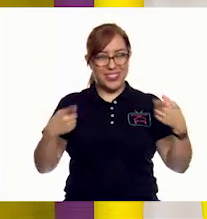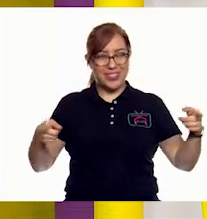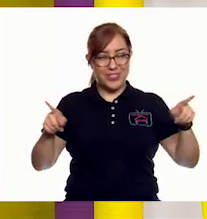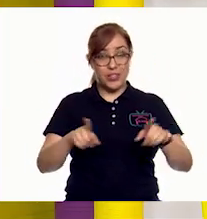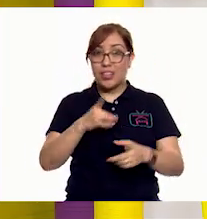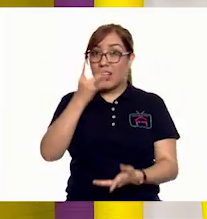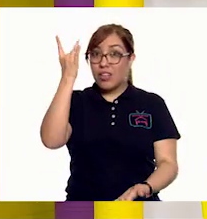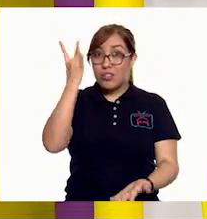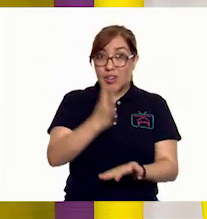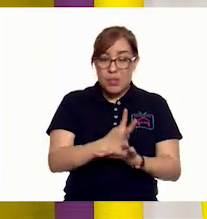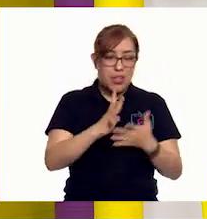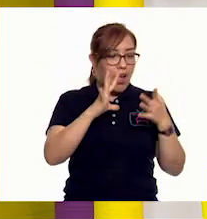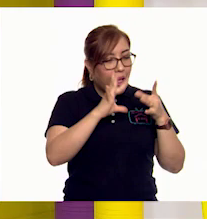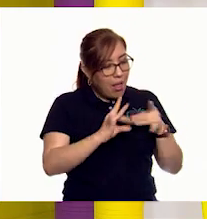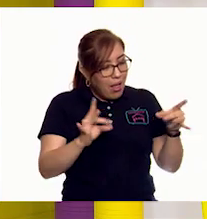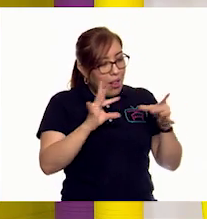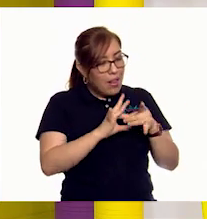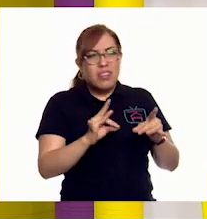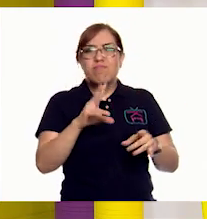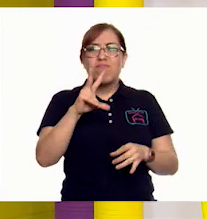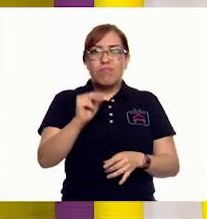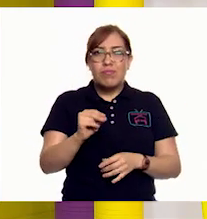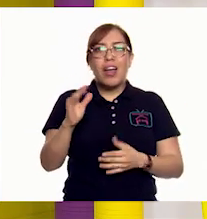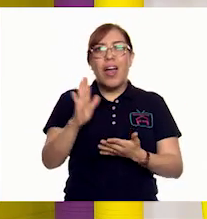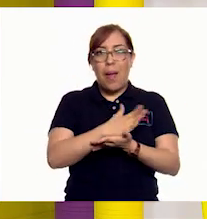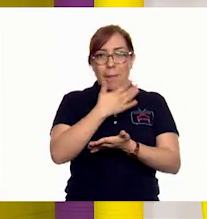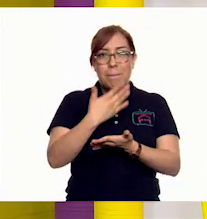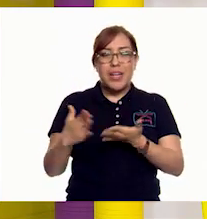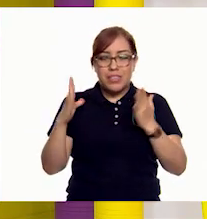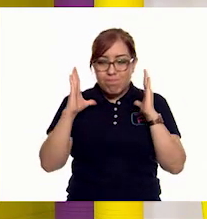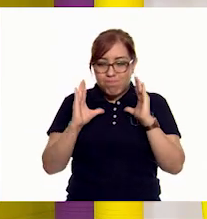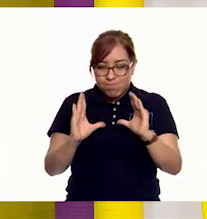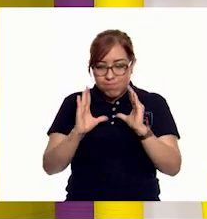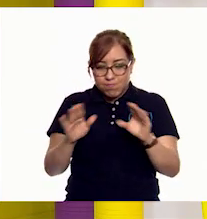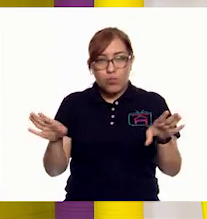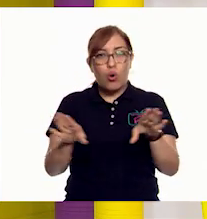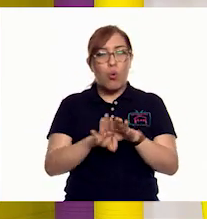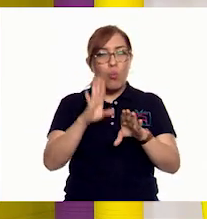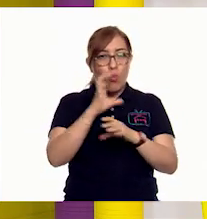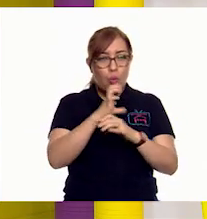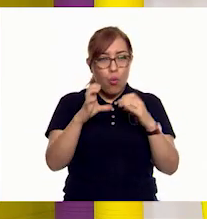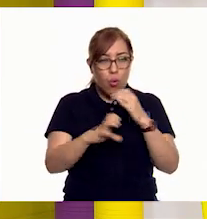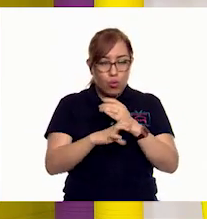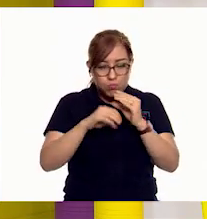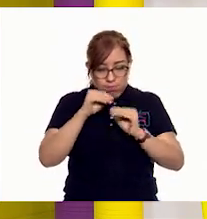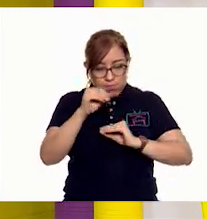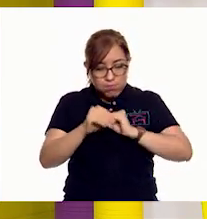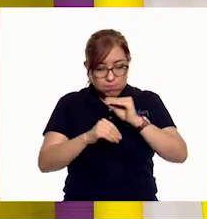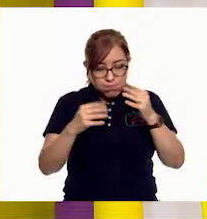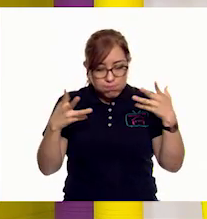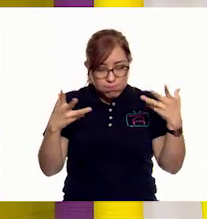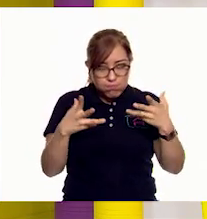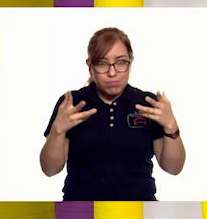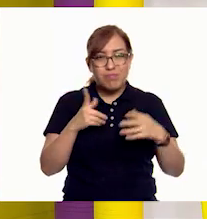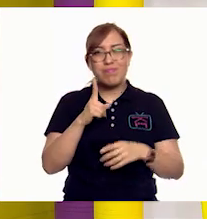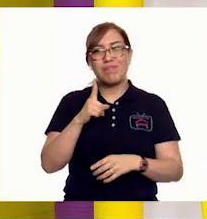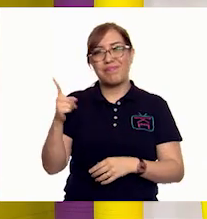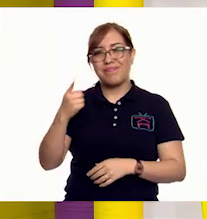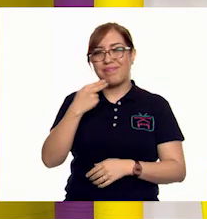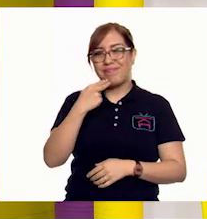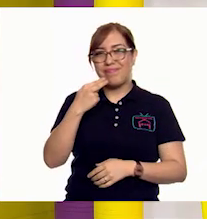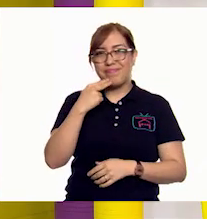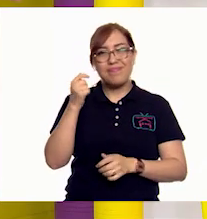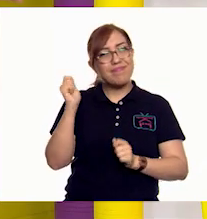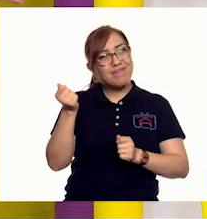hablarles o contarles cosas, sino también a enseñarles a manipular los objetos para generar, pues, por ejemplo, en este caso, estas sonajas, ¿no?